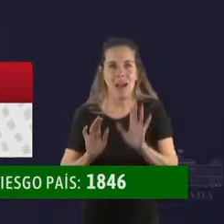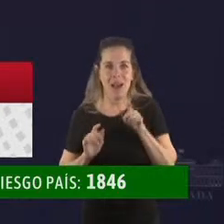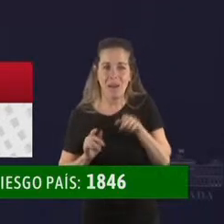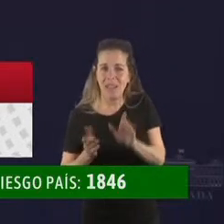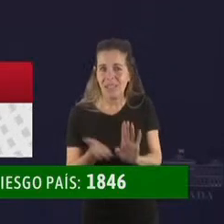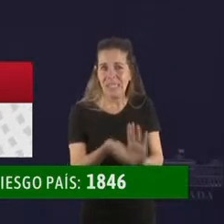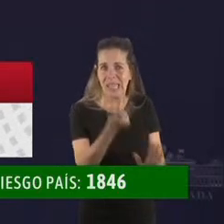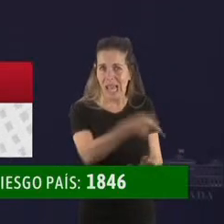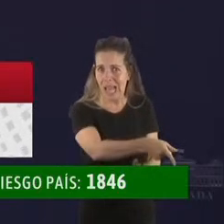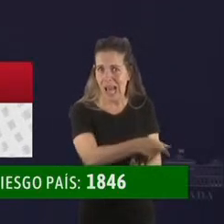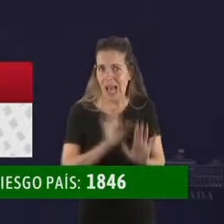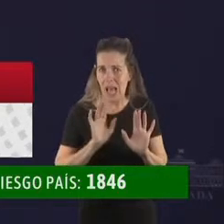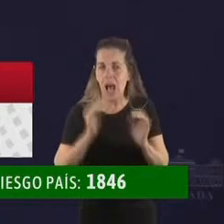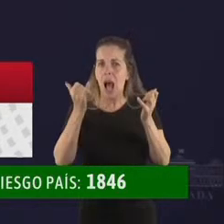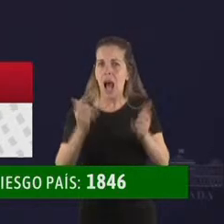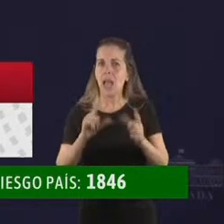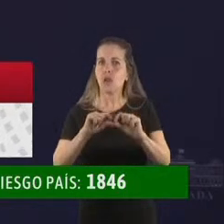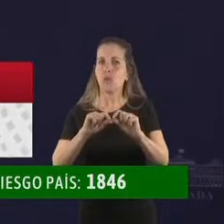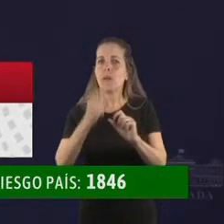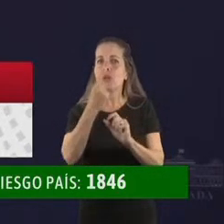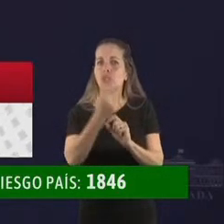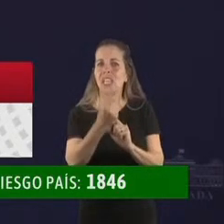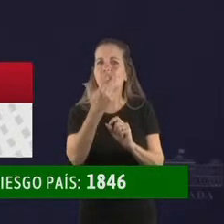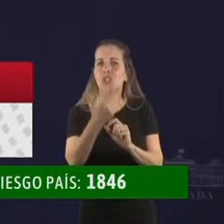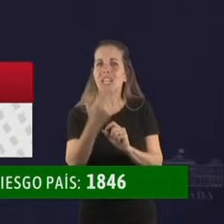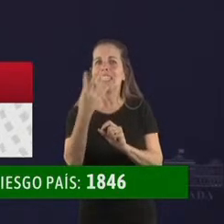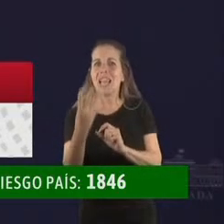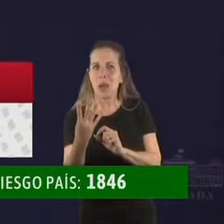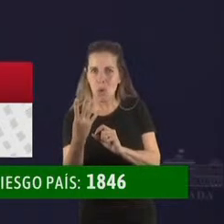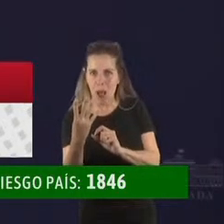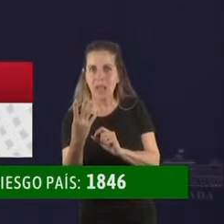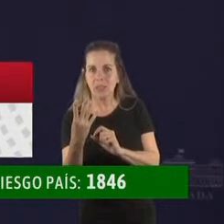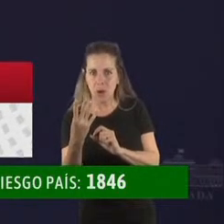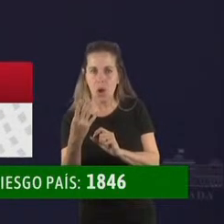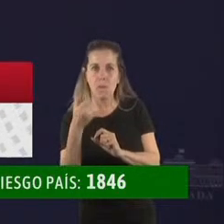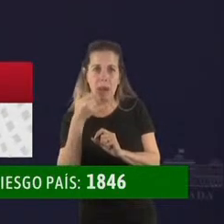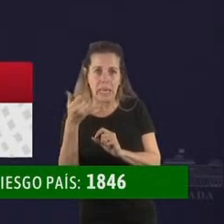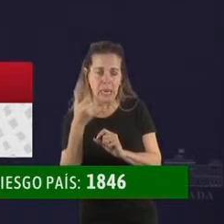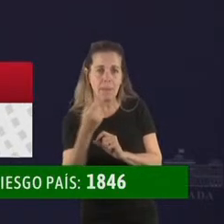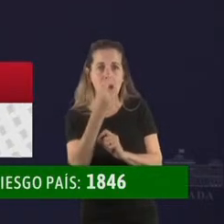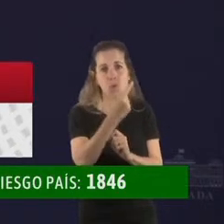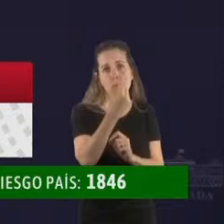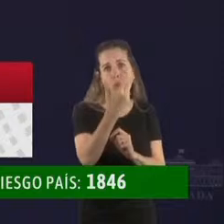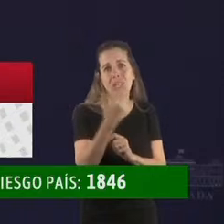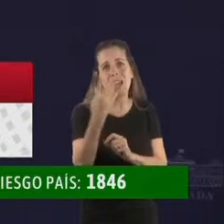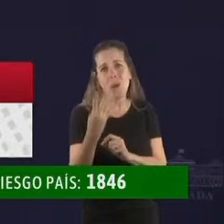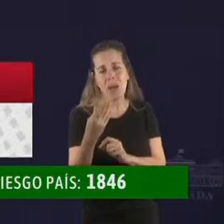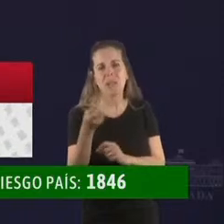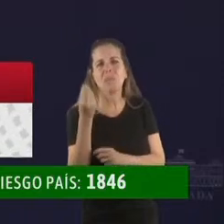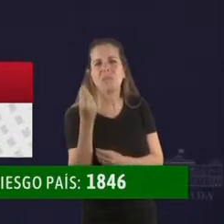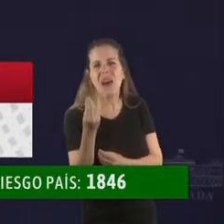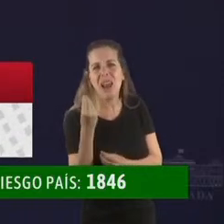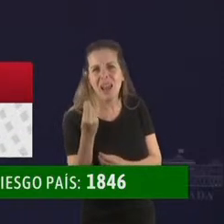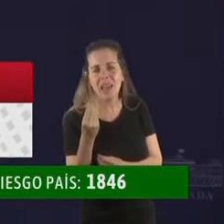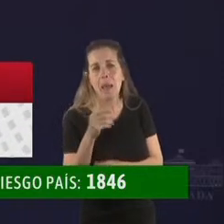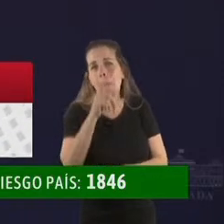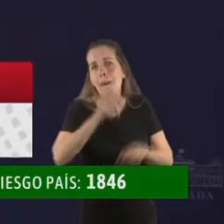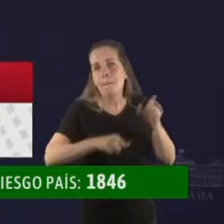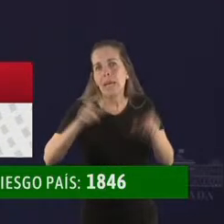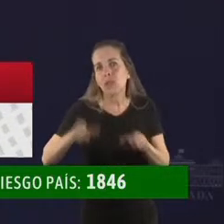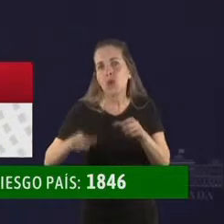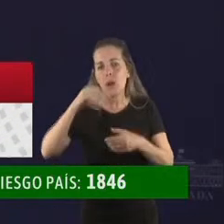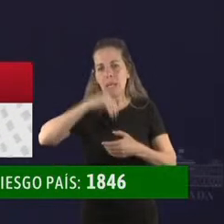abierta la línea 134 134 134 para todo aquel que se sienta